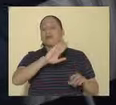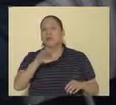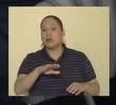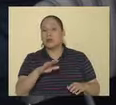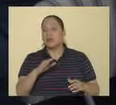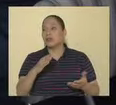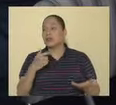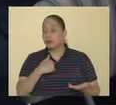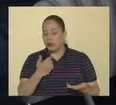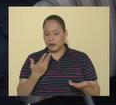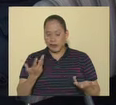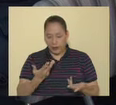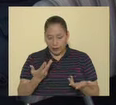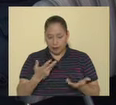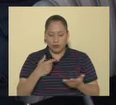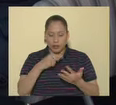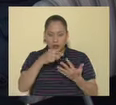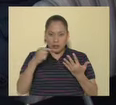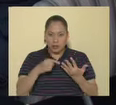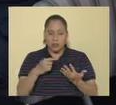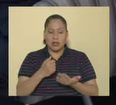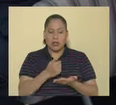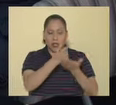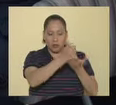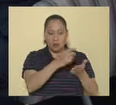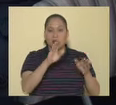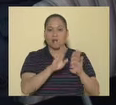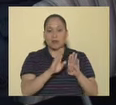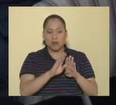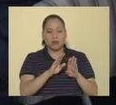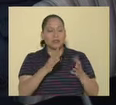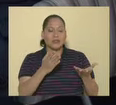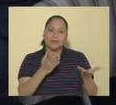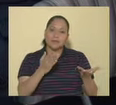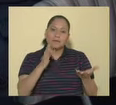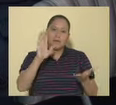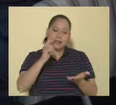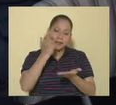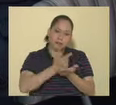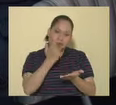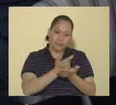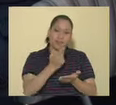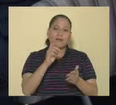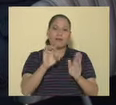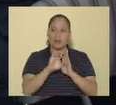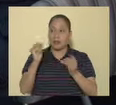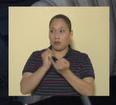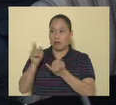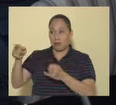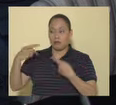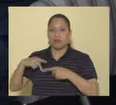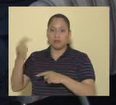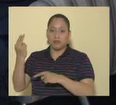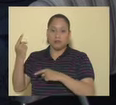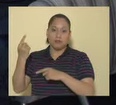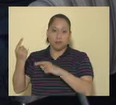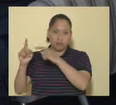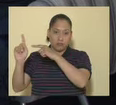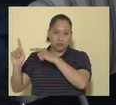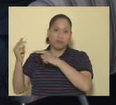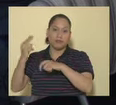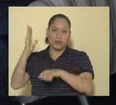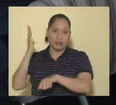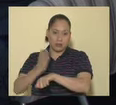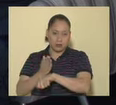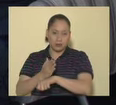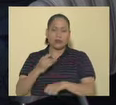las alternativas que son reparar el daño, inclusive sancionar al responsable, ¿no? Entonces a